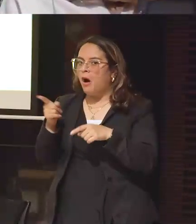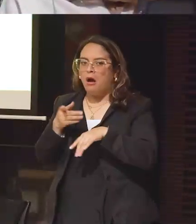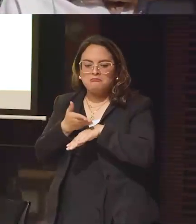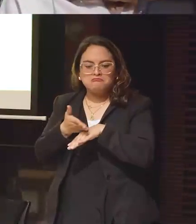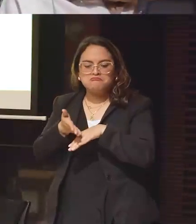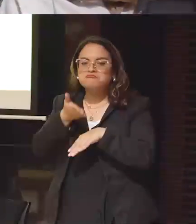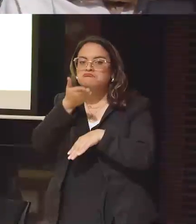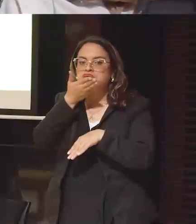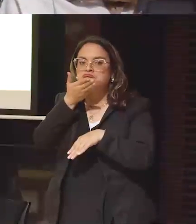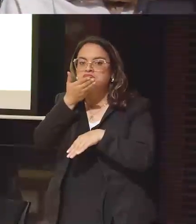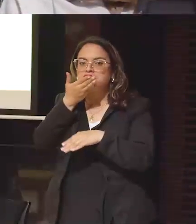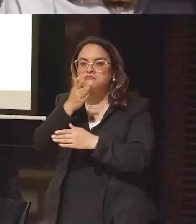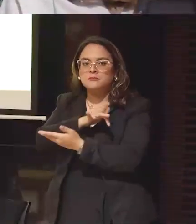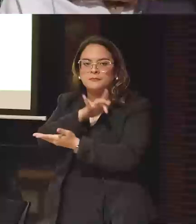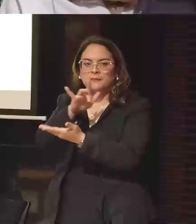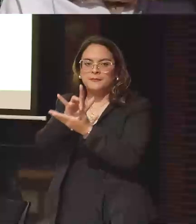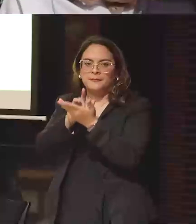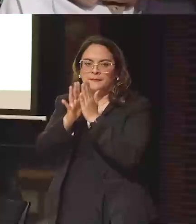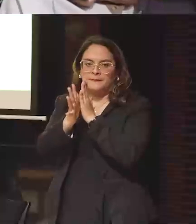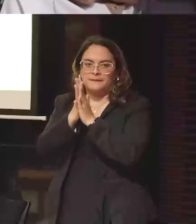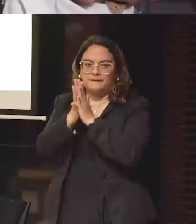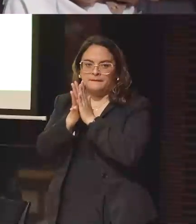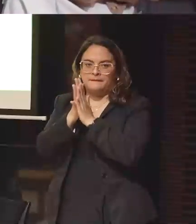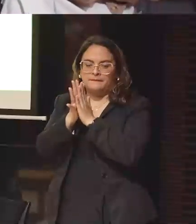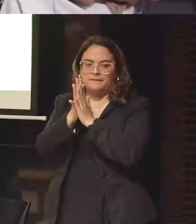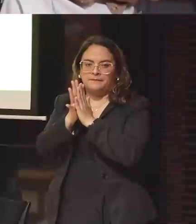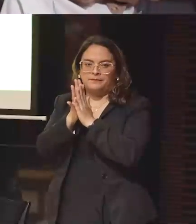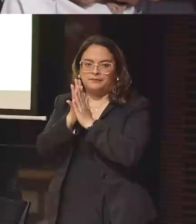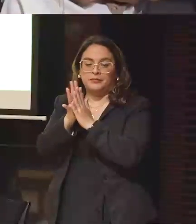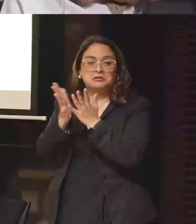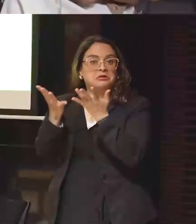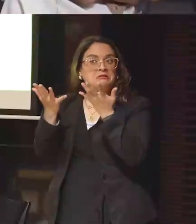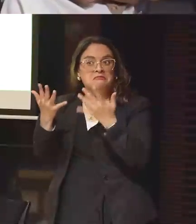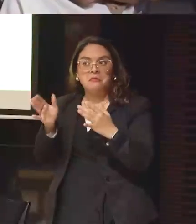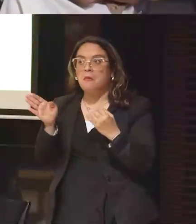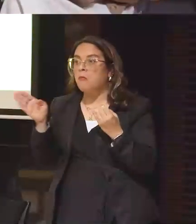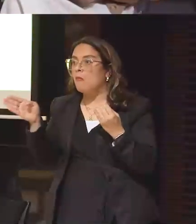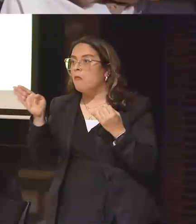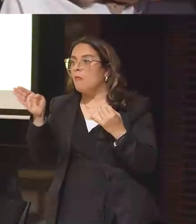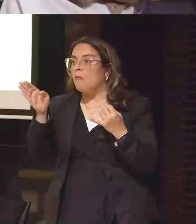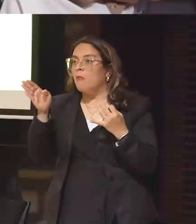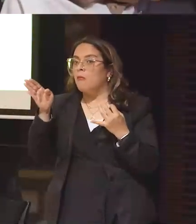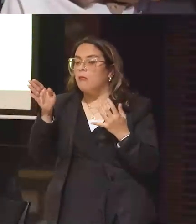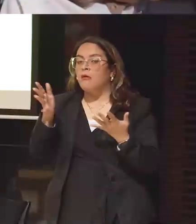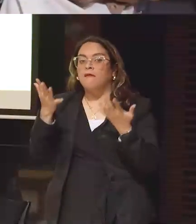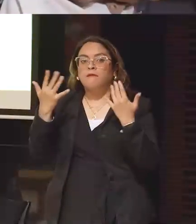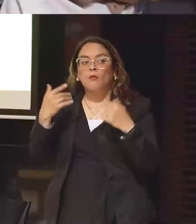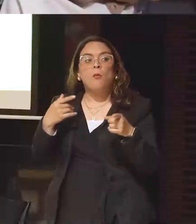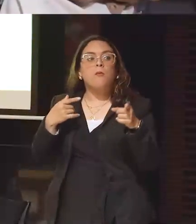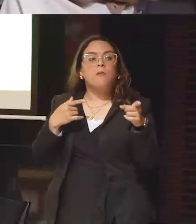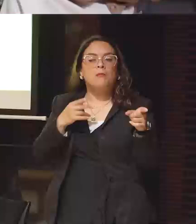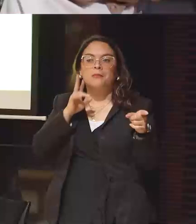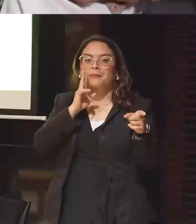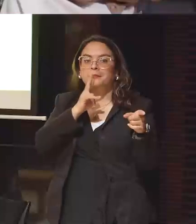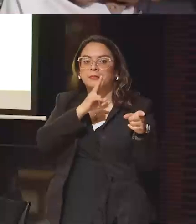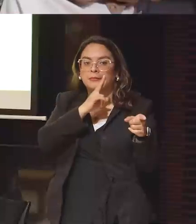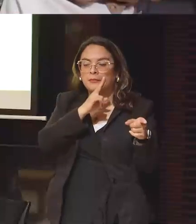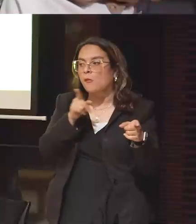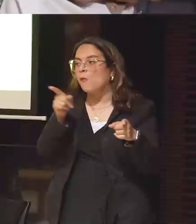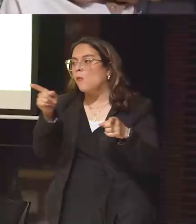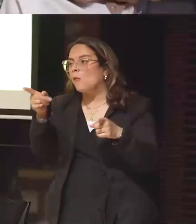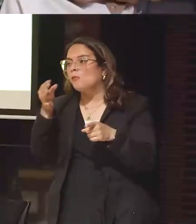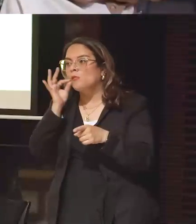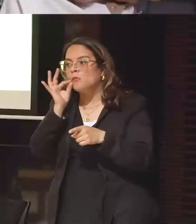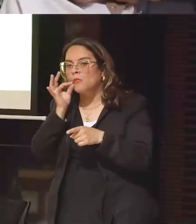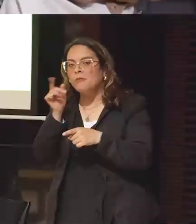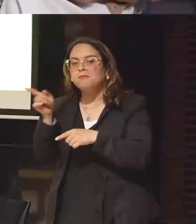y me motivo a ir al centro. Y si usted sale después de haber visitado estos lugares, entonces en este restaurante o en este café o en este